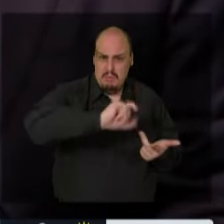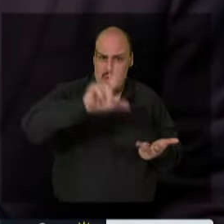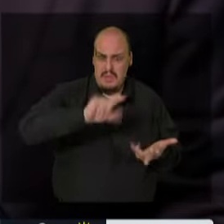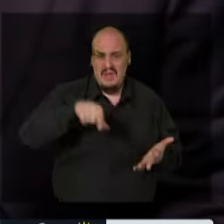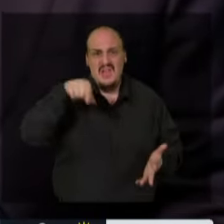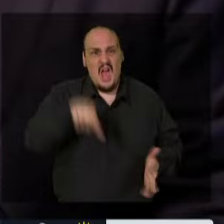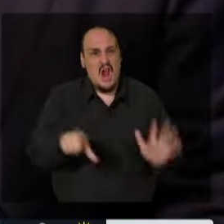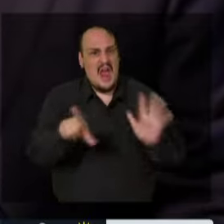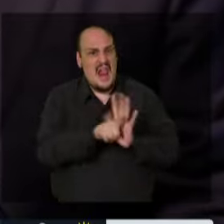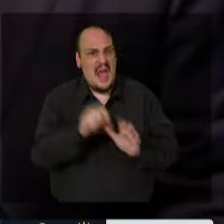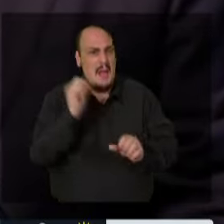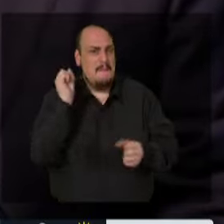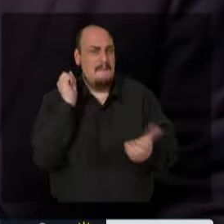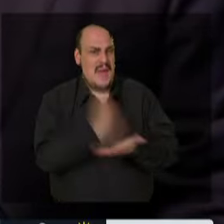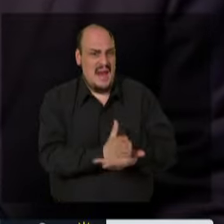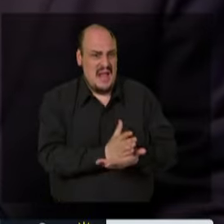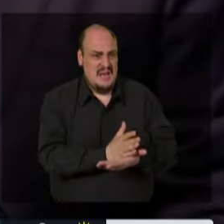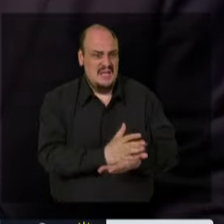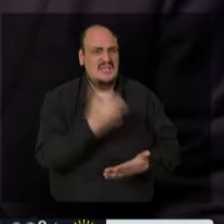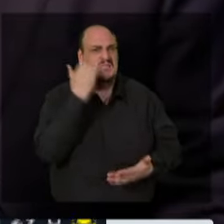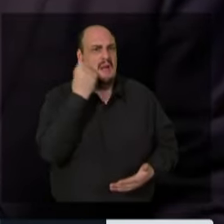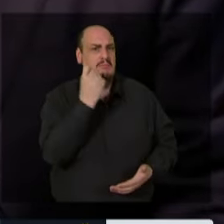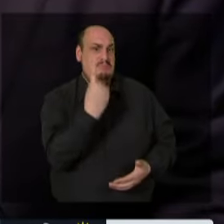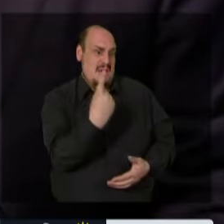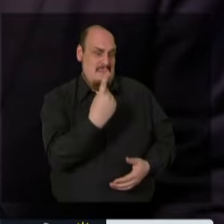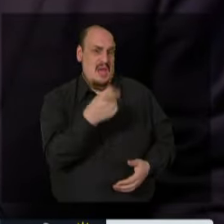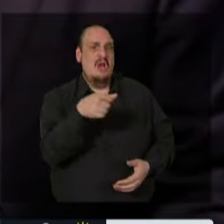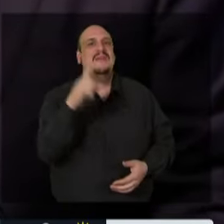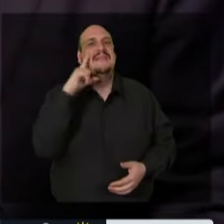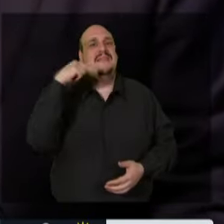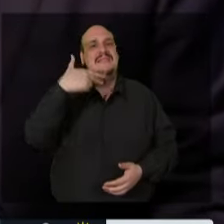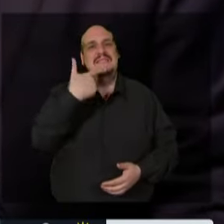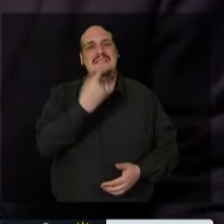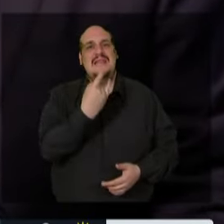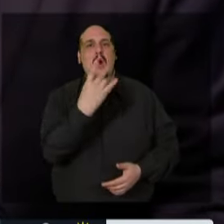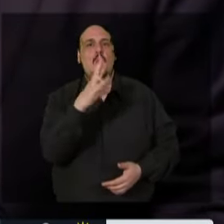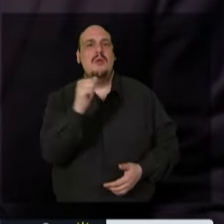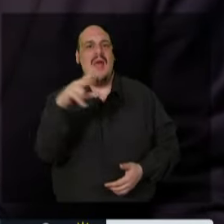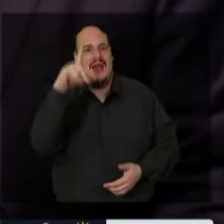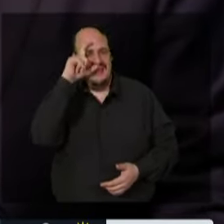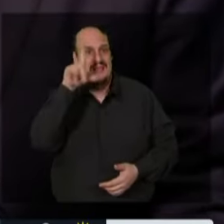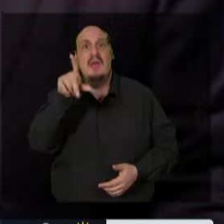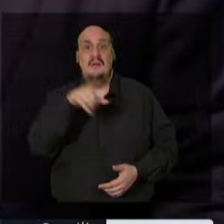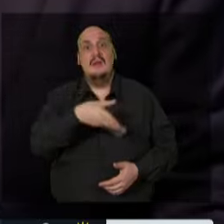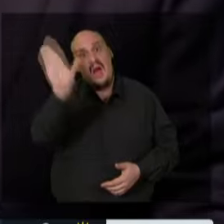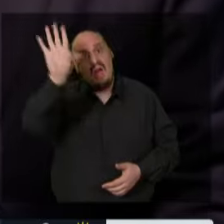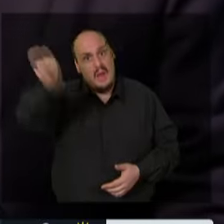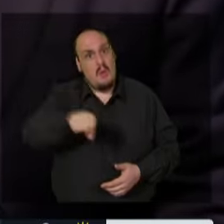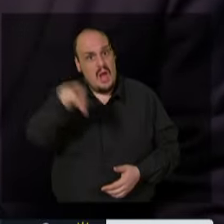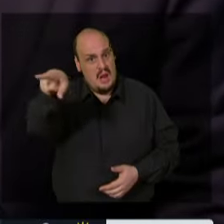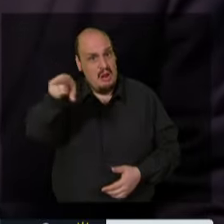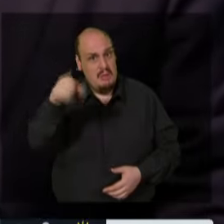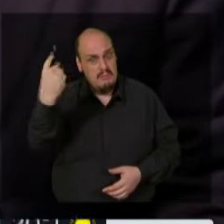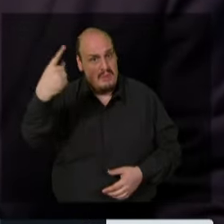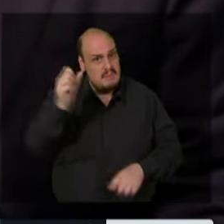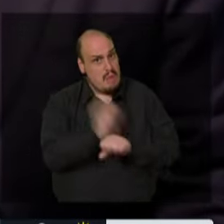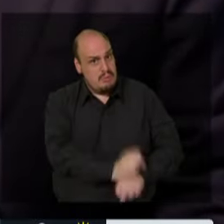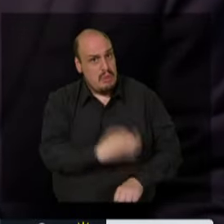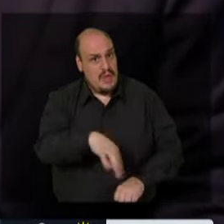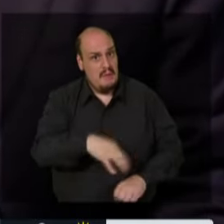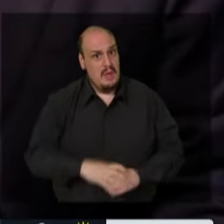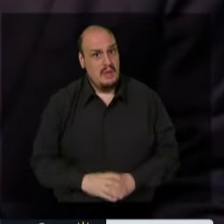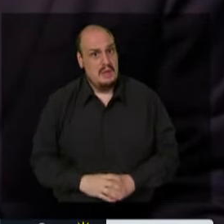penal, ya tenés el primero, llévatelo a Insaurralde. Ahí lo tenés, llévalo ya, anda a buscarlo. Hiciste todo